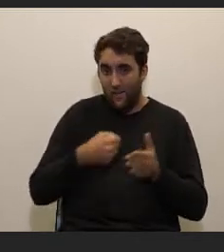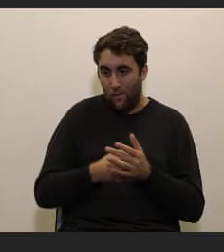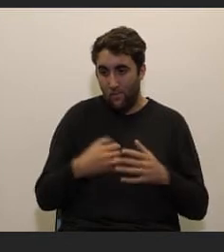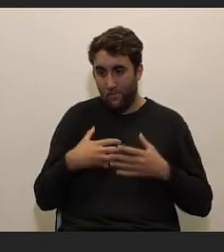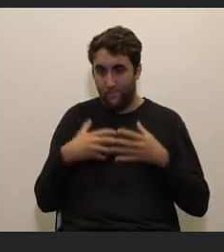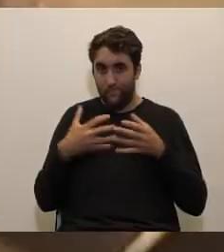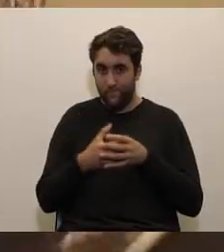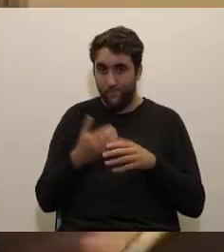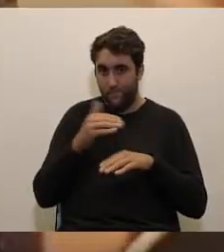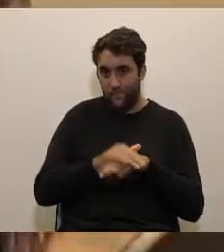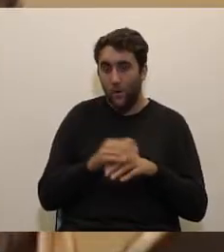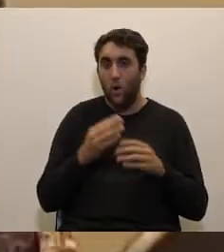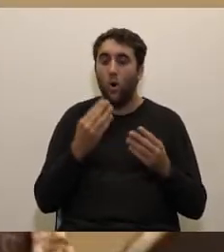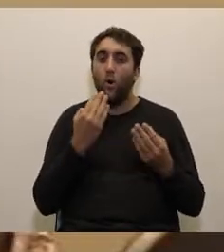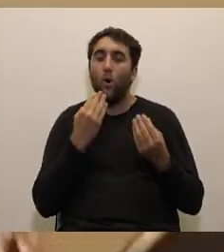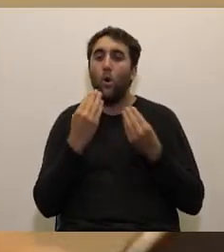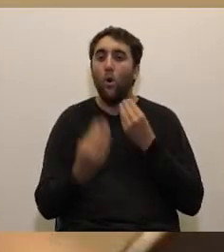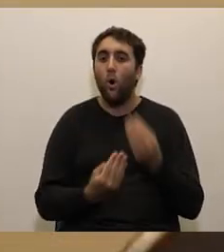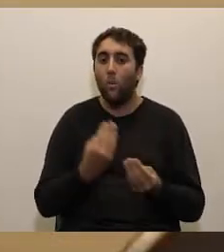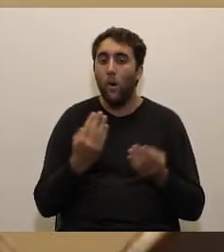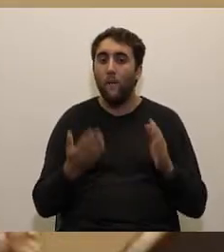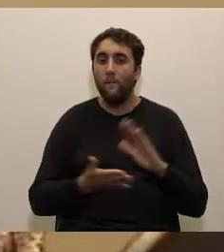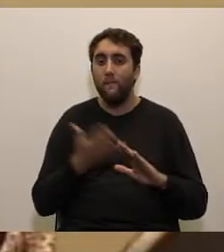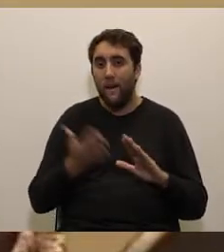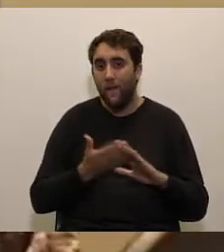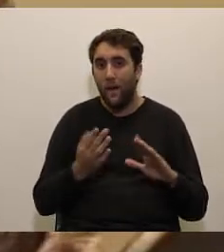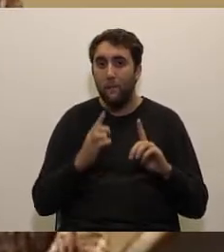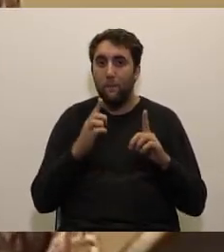bueno, cómo vamos a